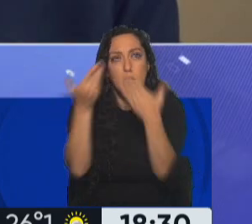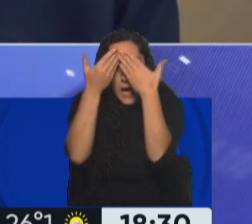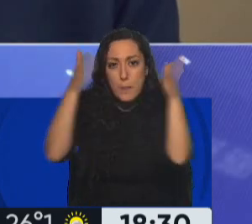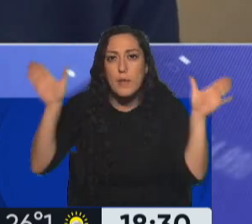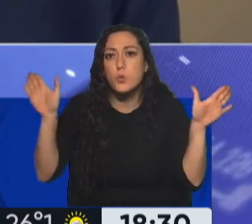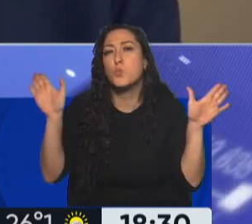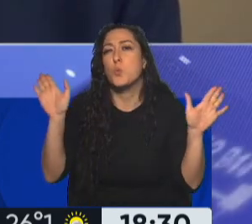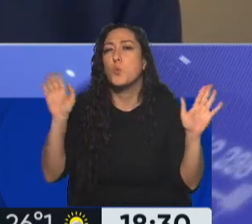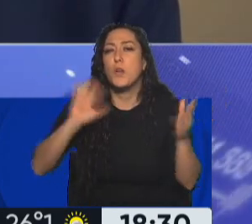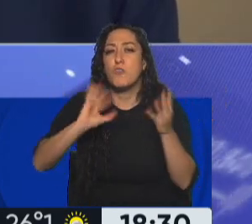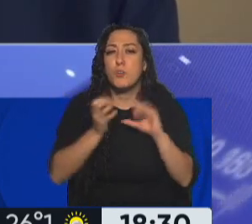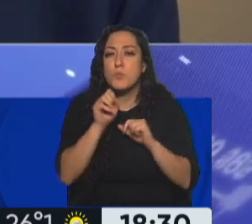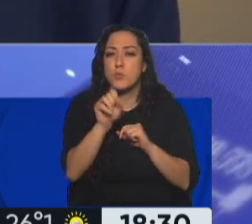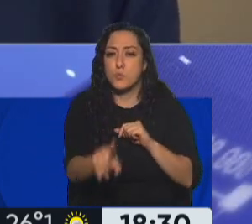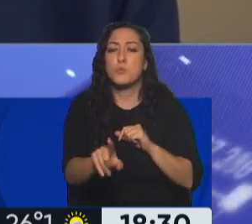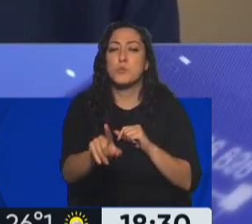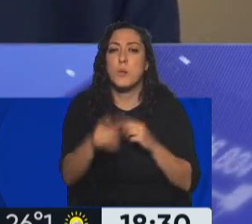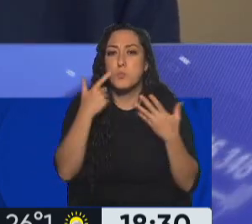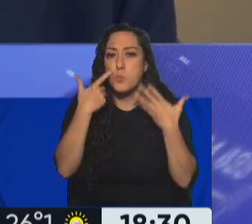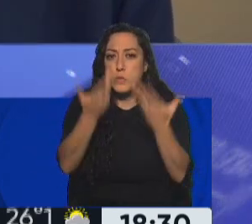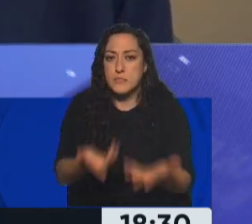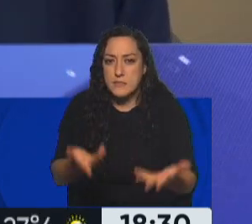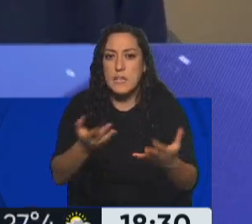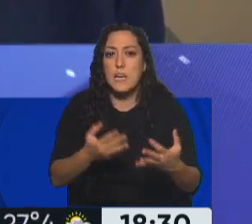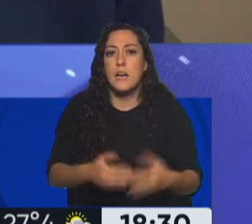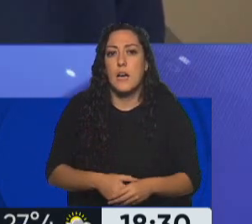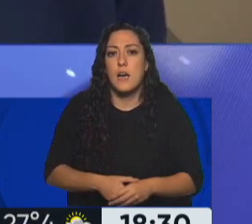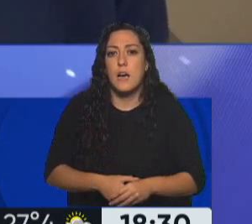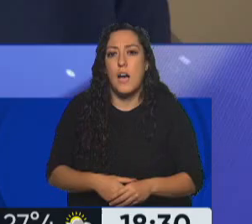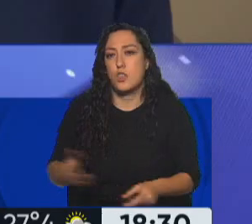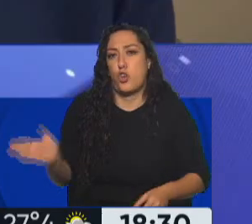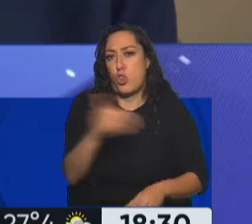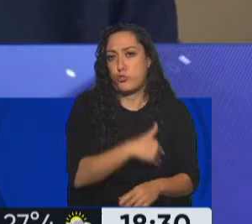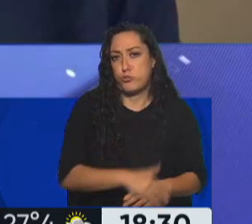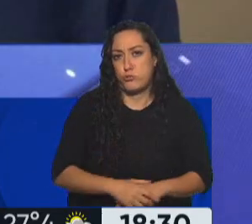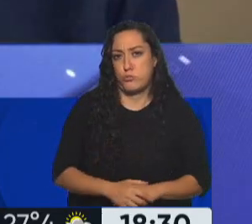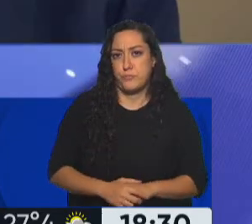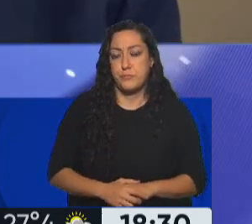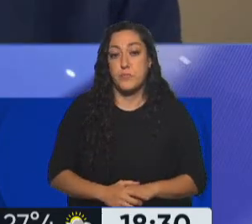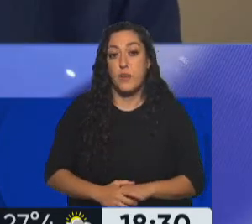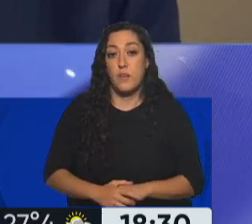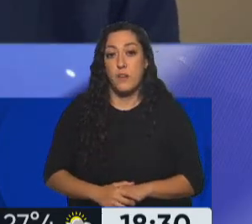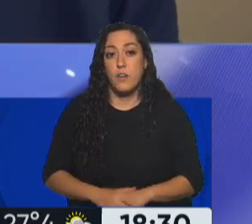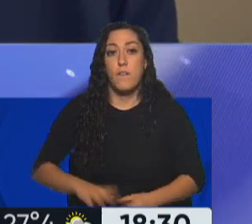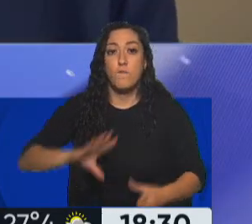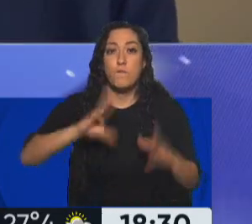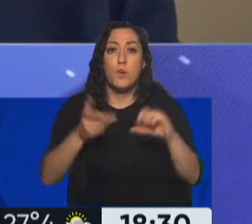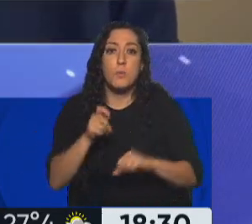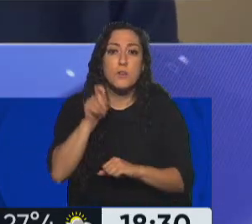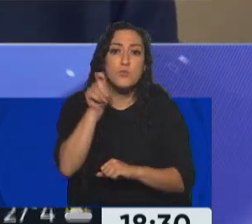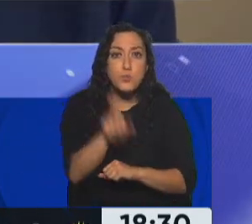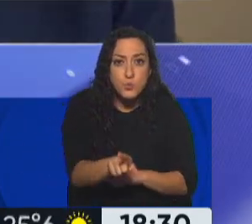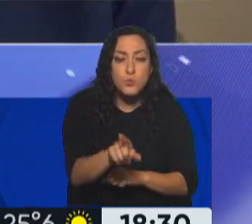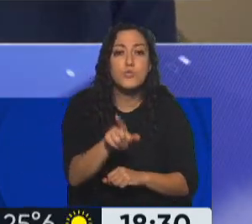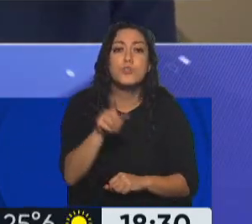La apertura que él mostró absolutamente hacia todos, ¿no? Y cómo logró señalar